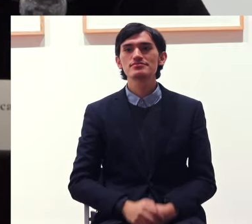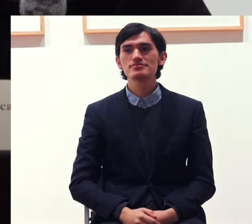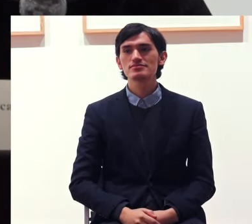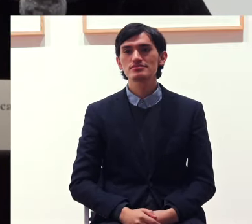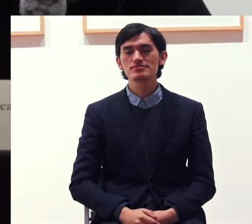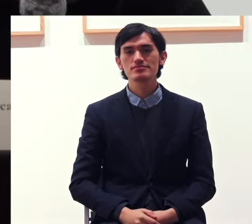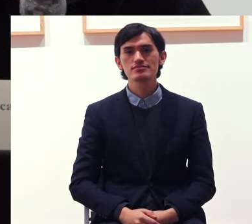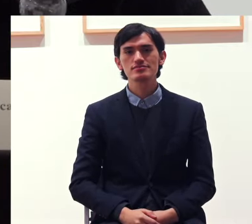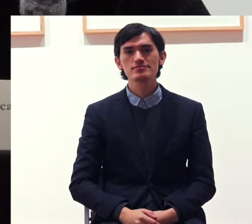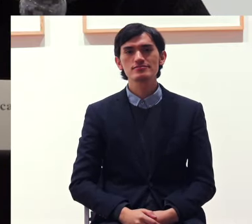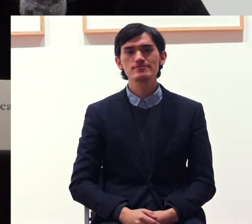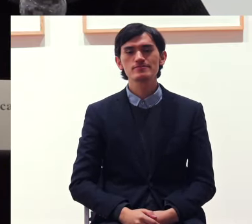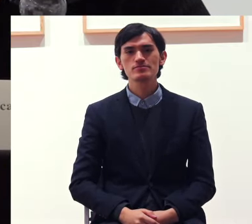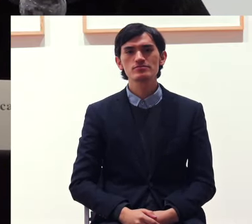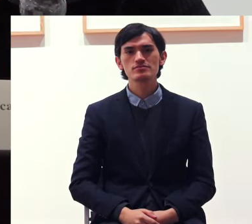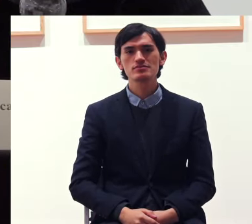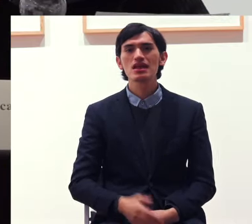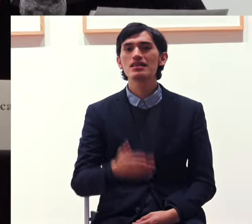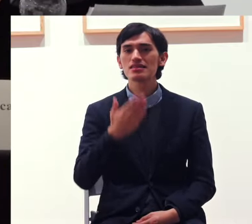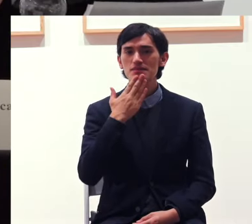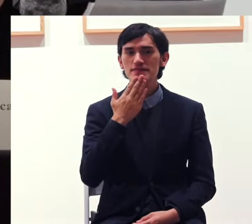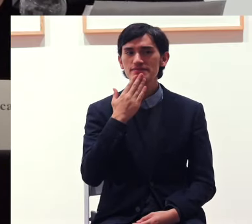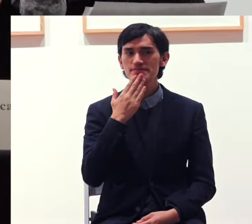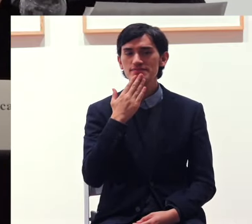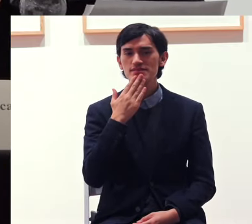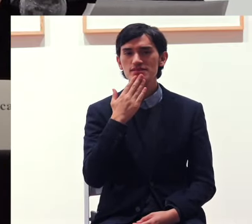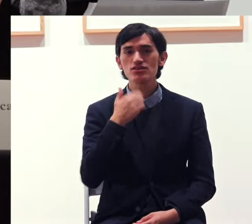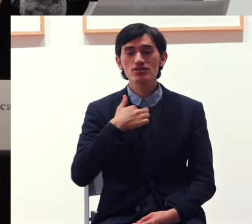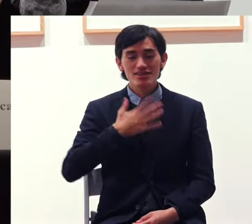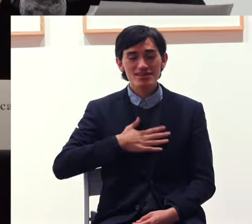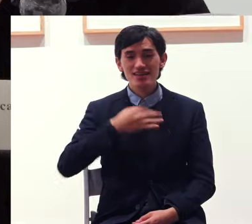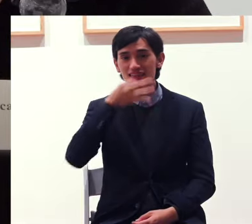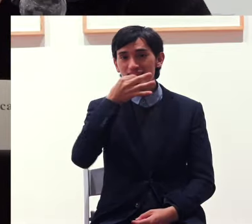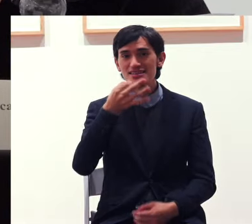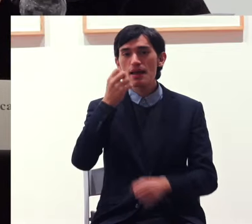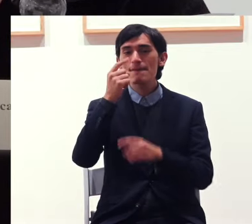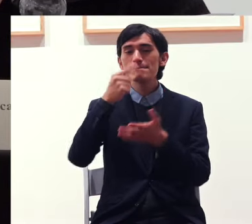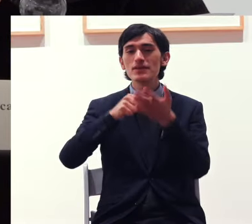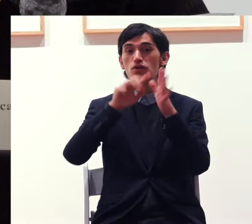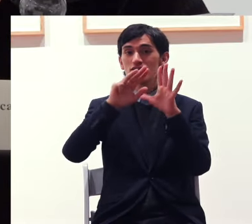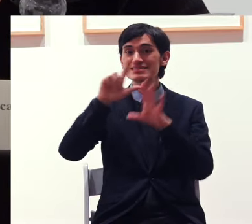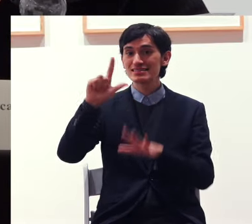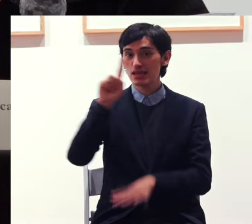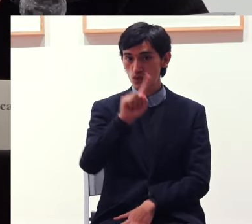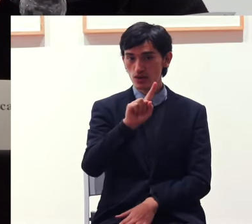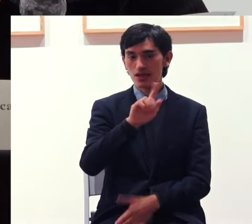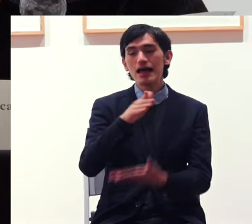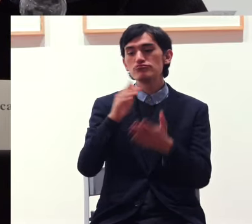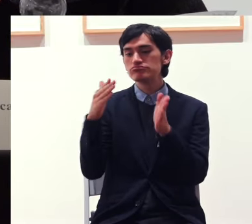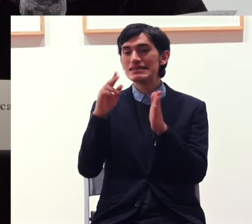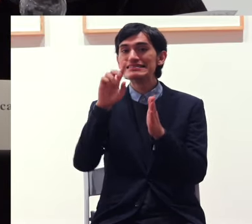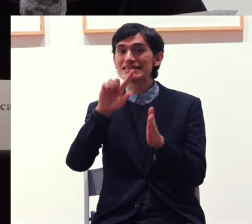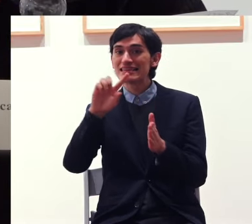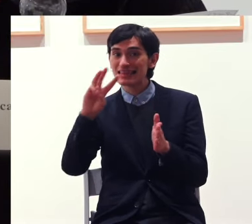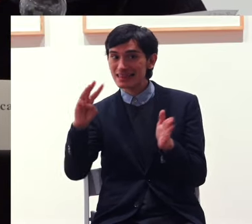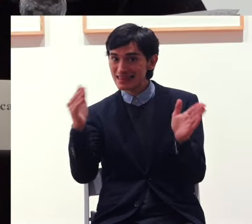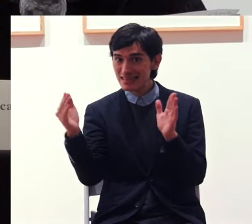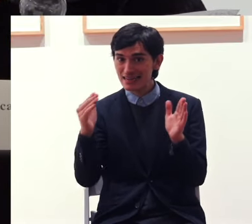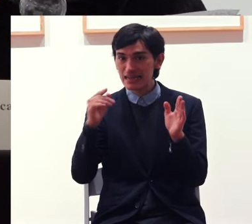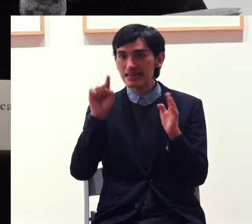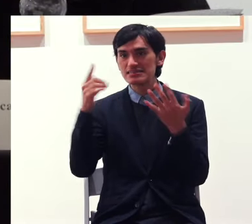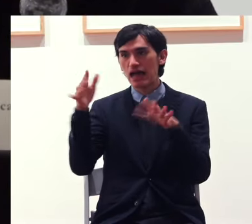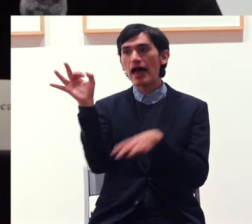lo dice tan simplemente todo. Y también quería decir que en el año 71 y el 73,